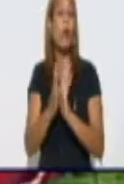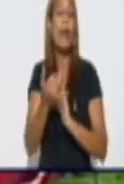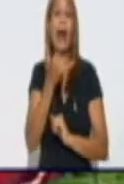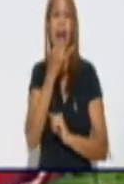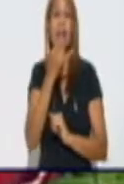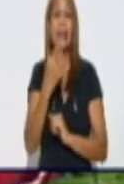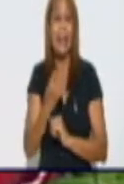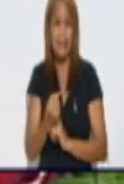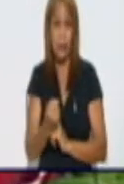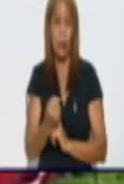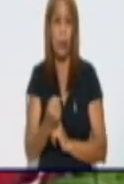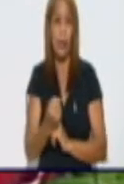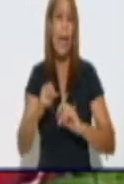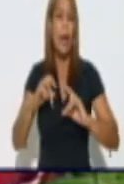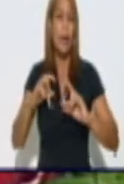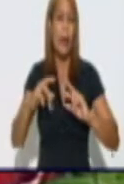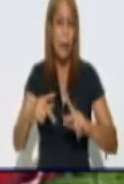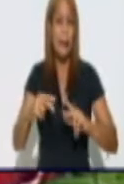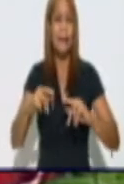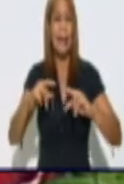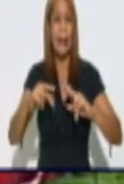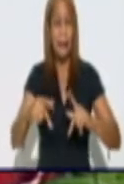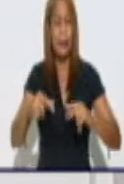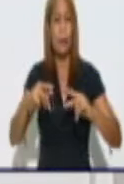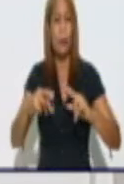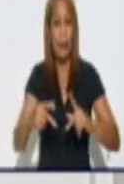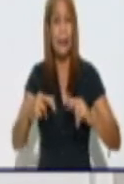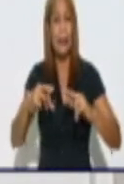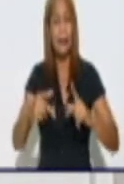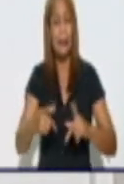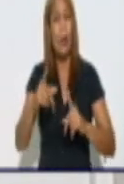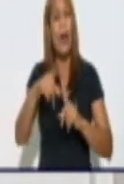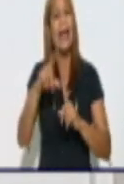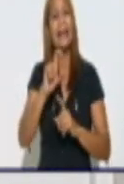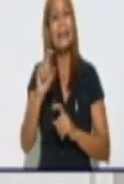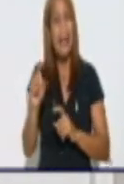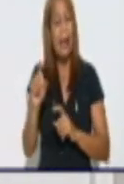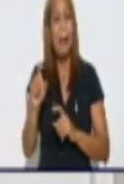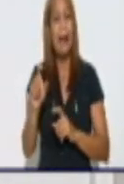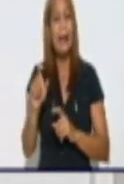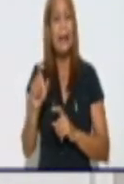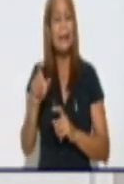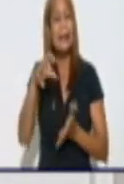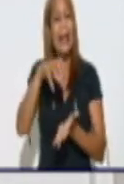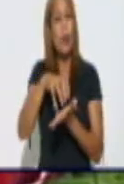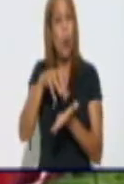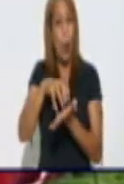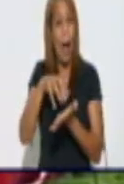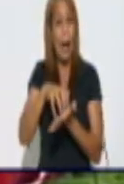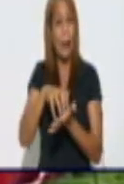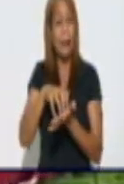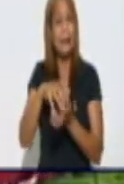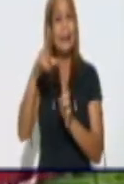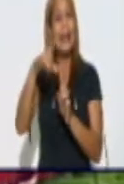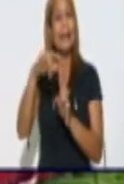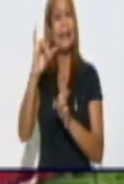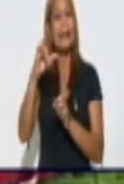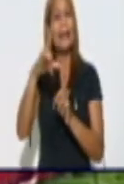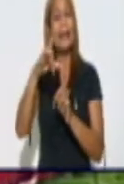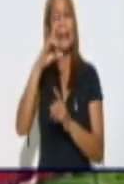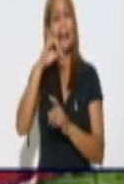es reiterativo el tema de Tínima de Bueycito en Buey Arriba. Y me gustaría además, Millán, que